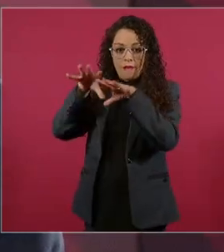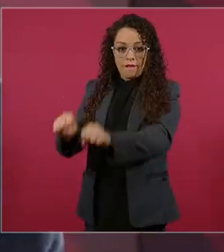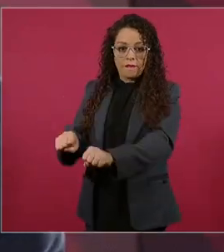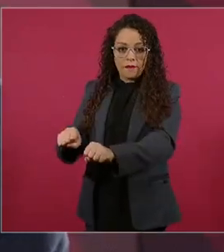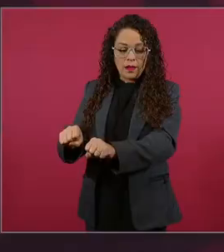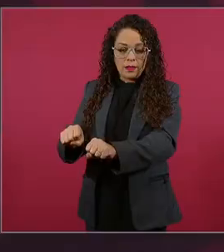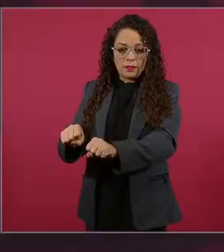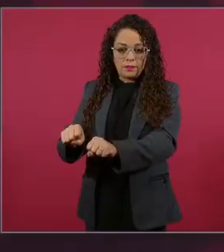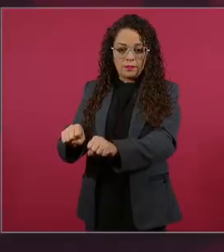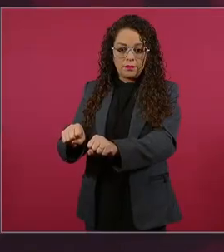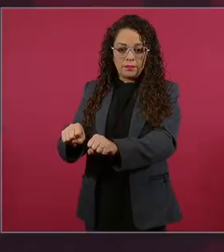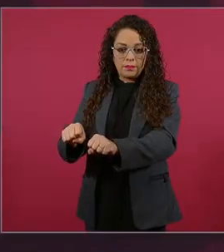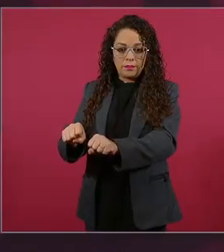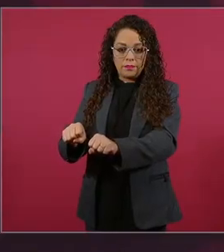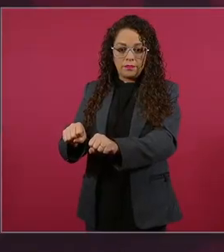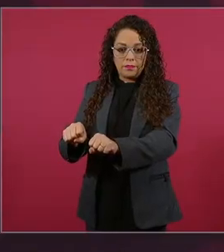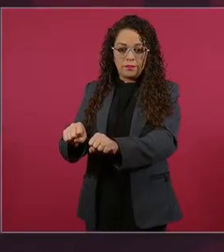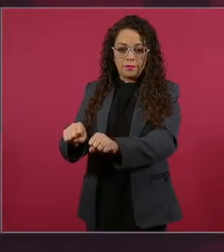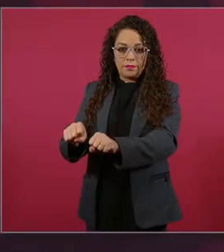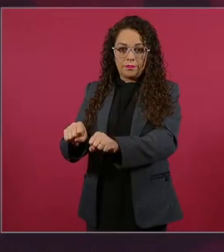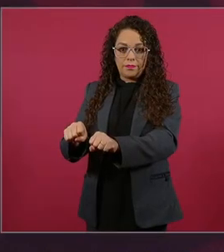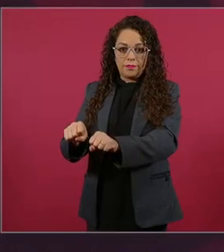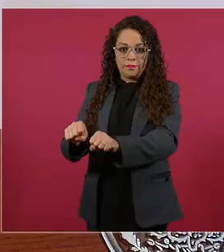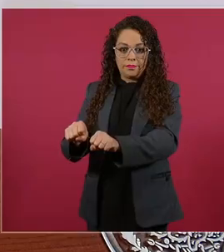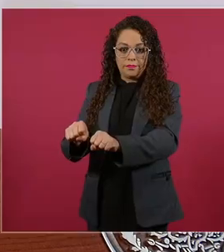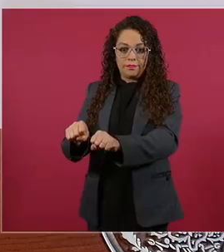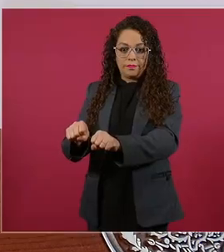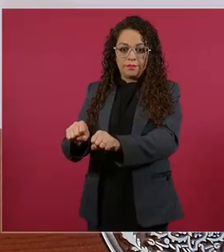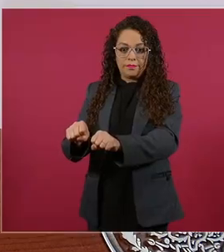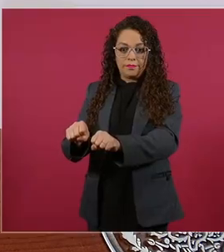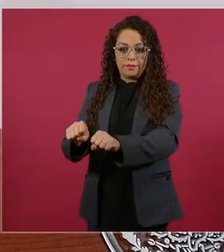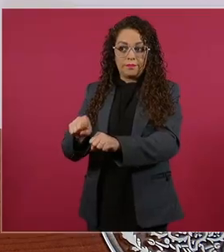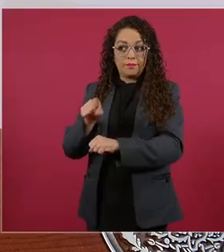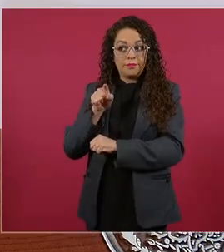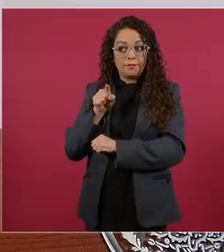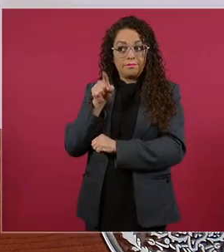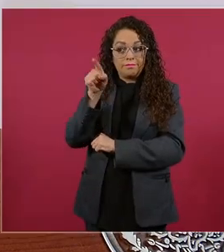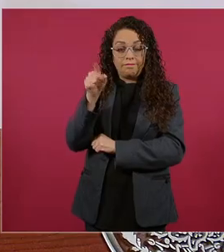que eso lo tendría que aclarar,